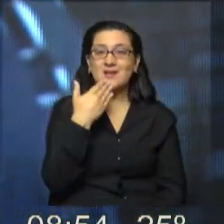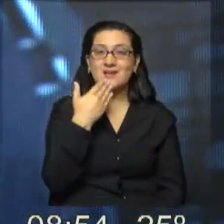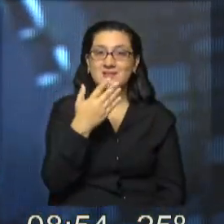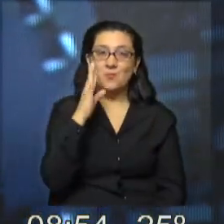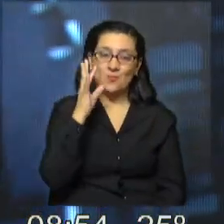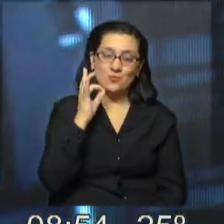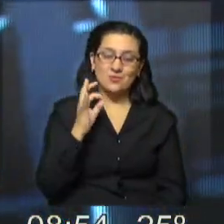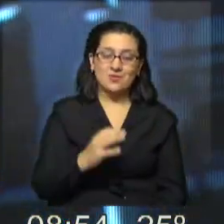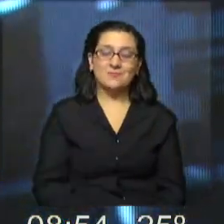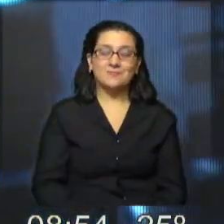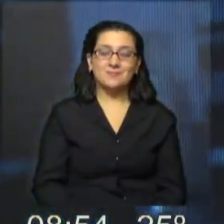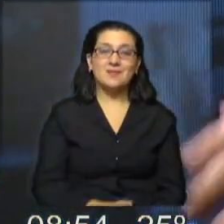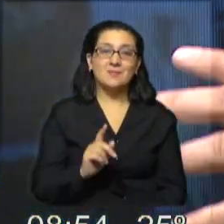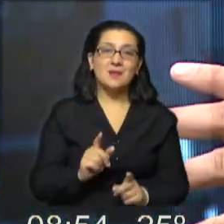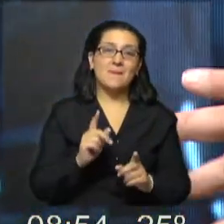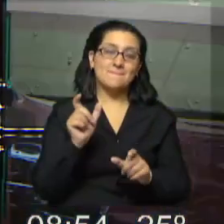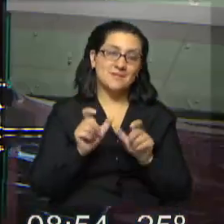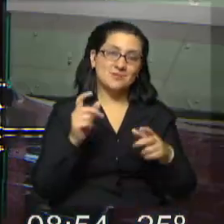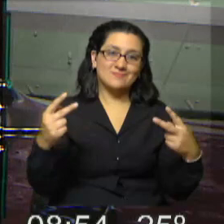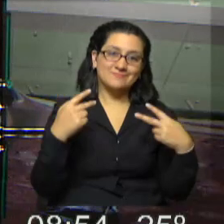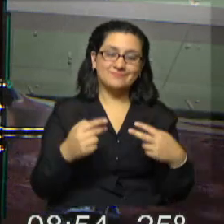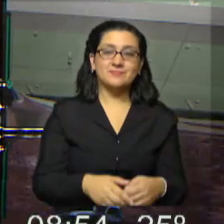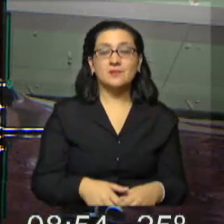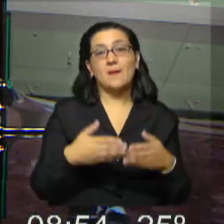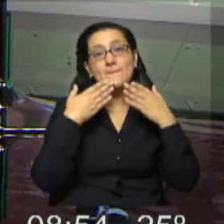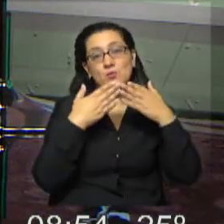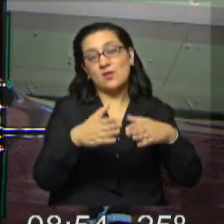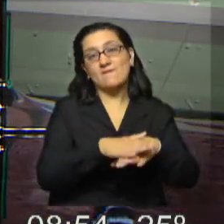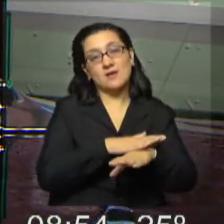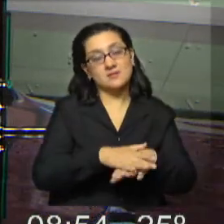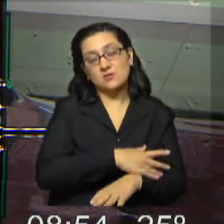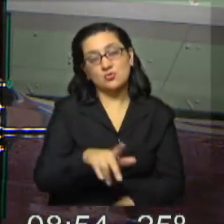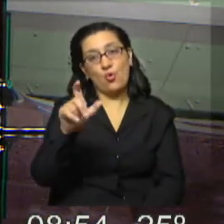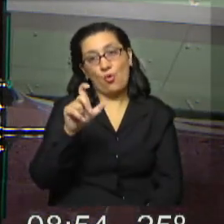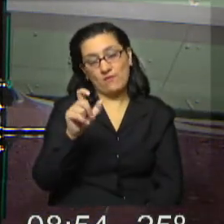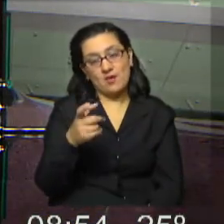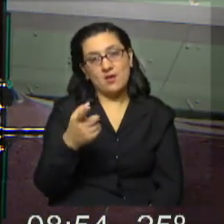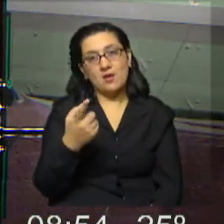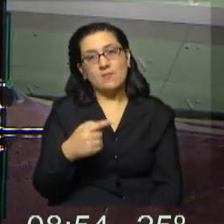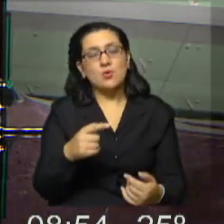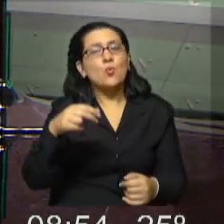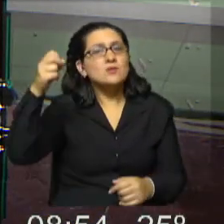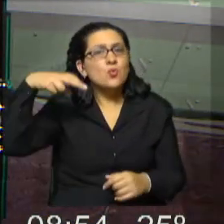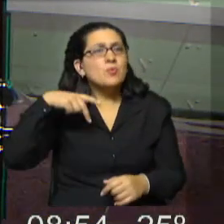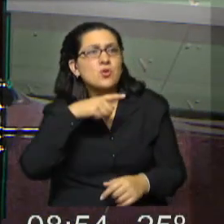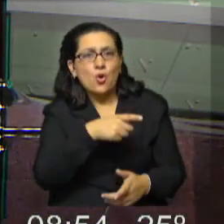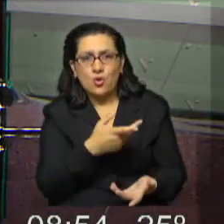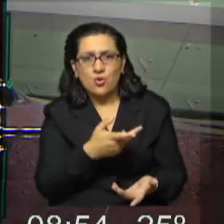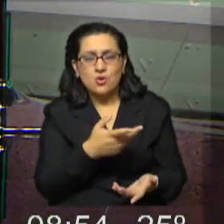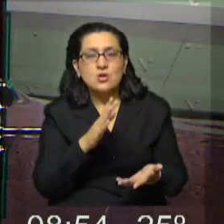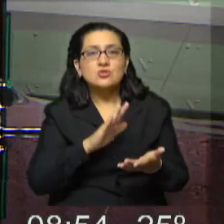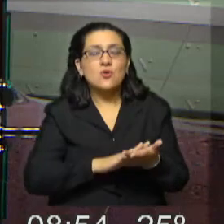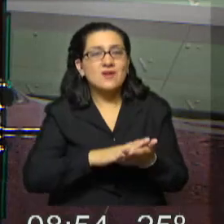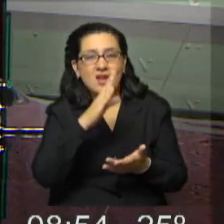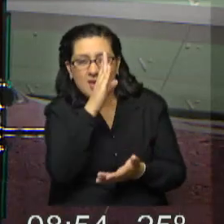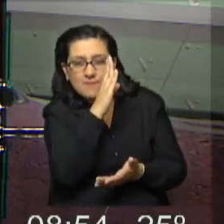como siempre, de la audiencia general. La pregunta es básica, obvia y capaz que hasta inocente, pero ¿qué valoraciones hacen de este espionaje